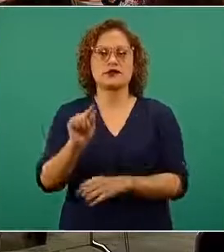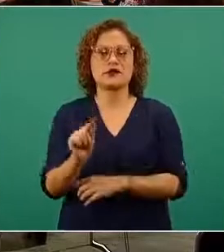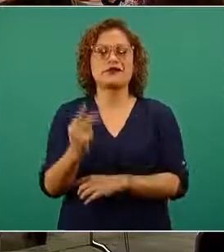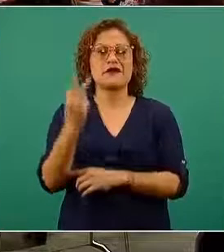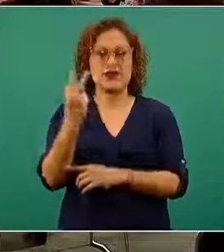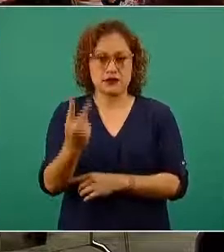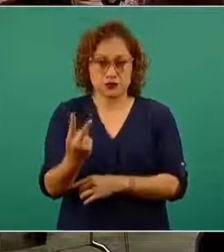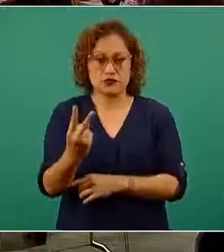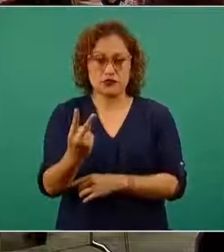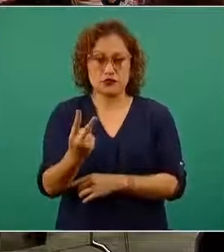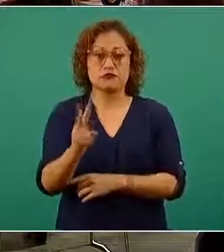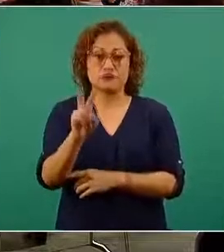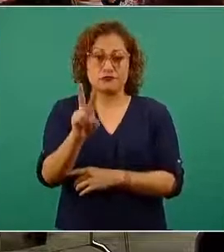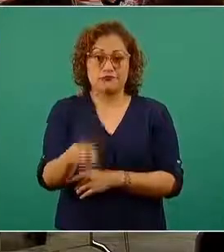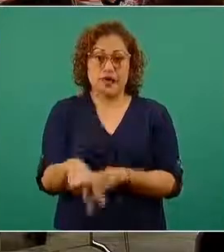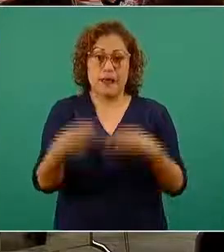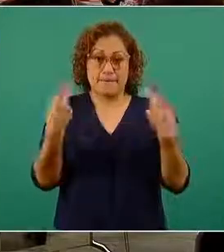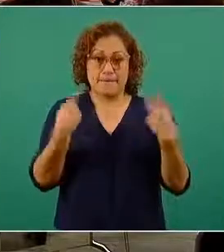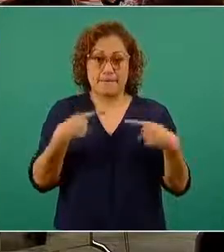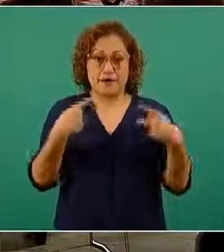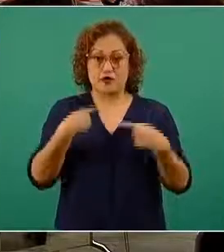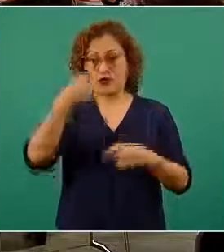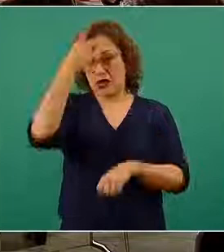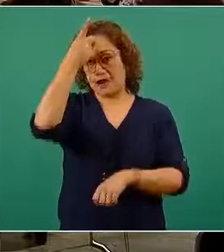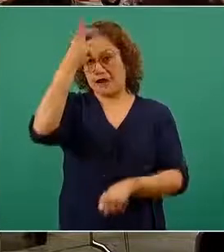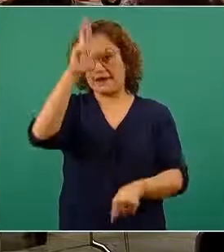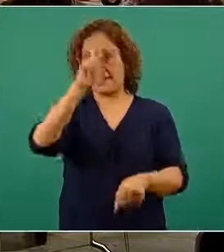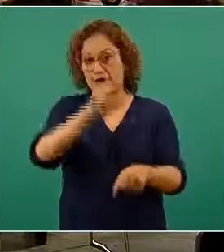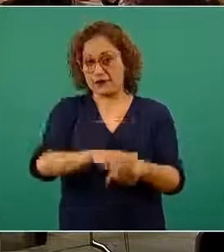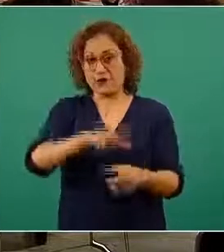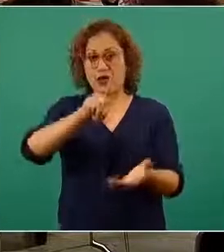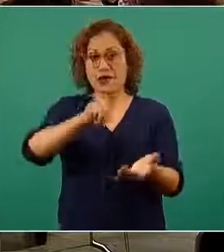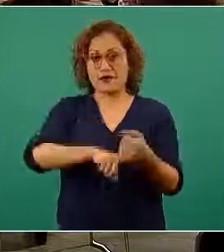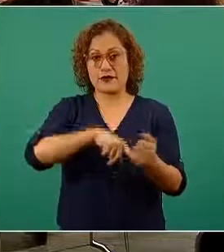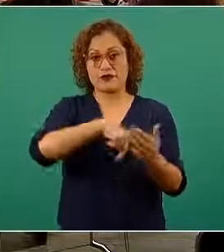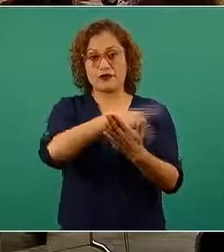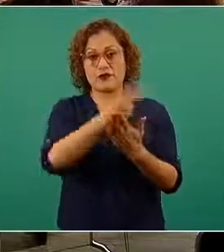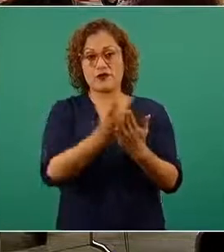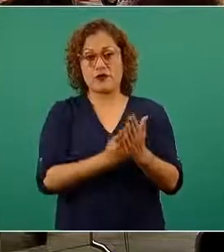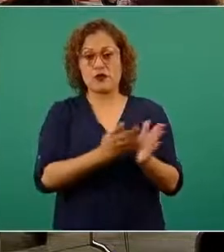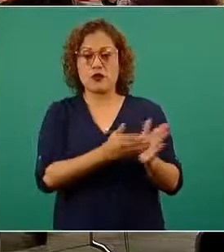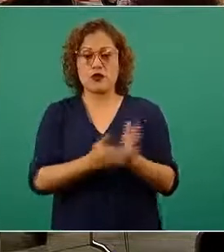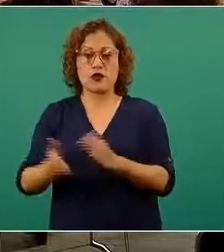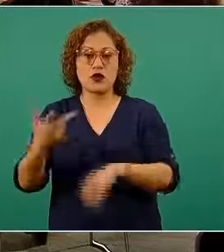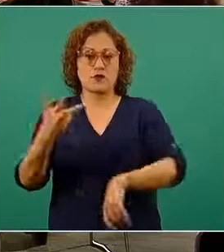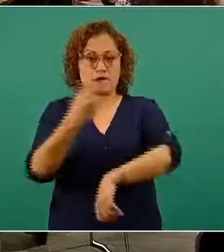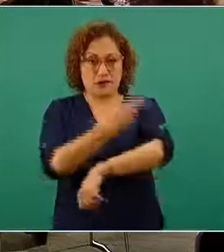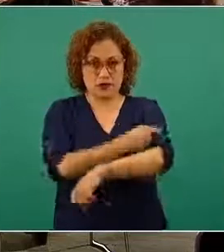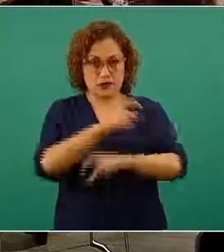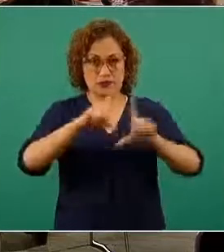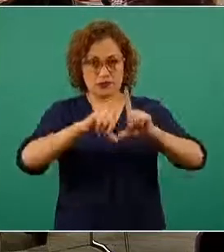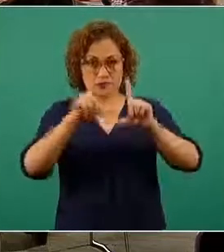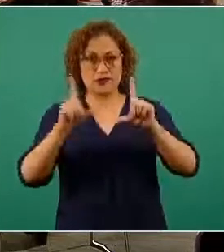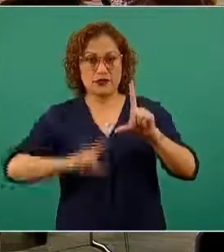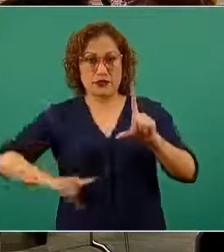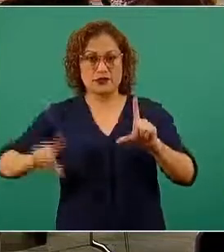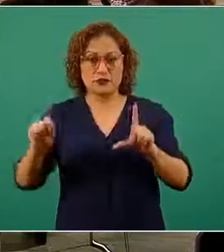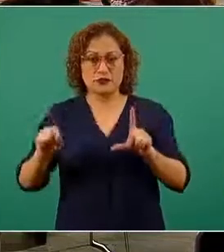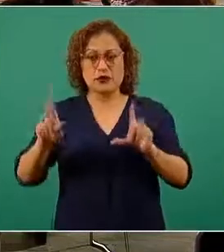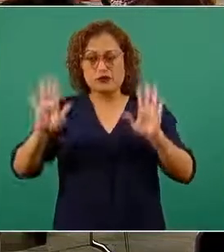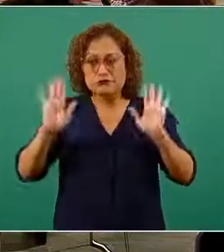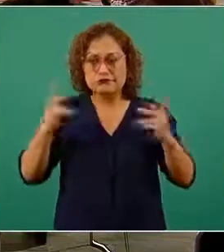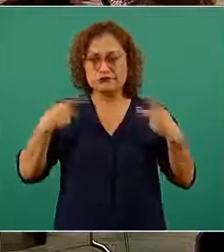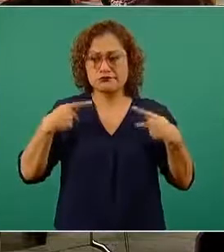históricamente el personal directivo del programa de vacunación en todo el país tenía la noción de que lo